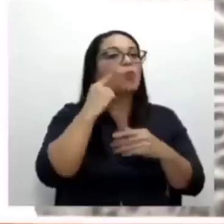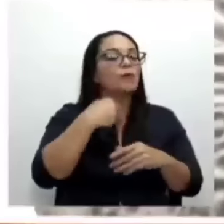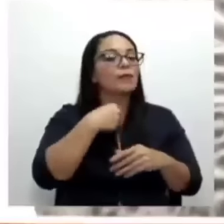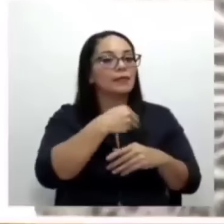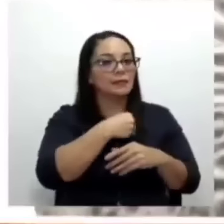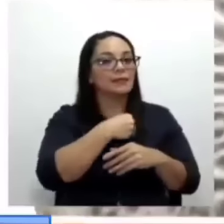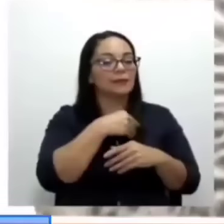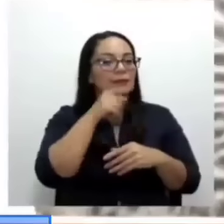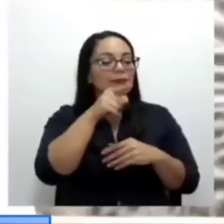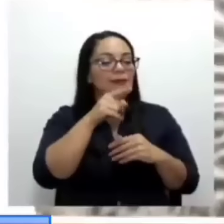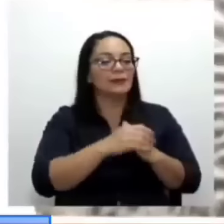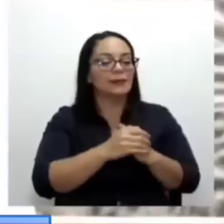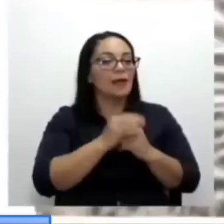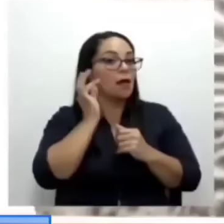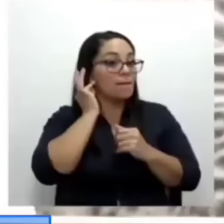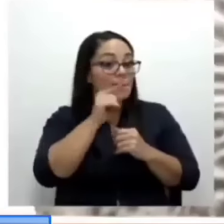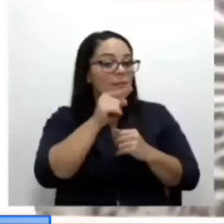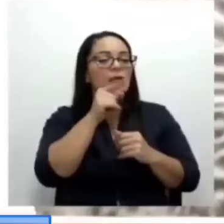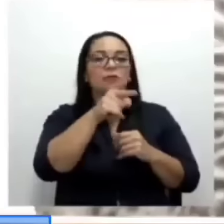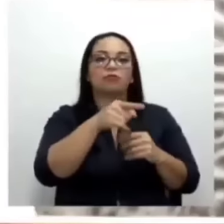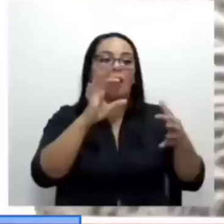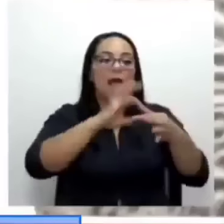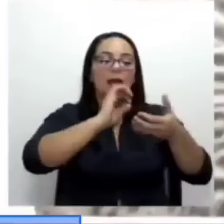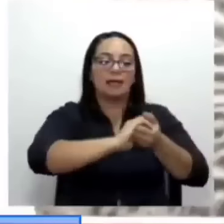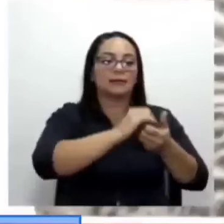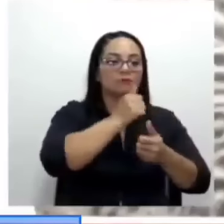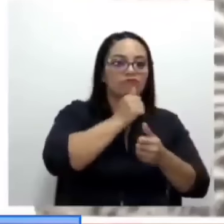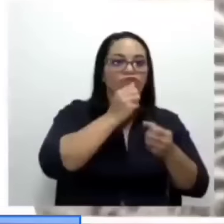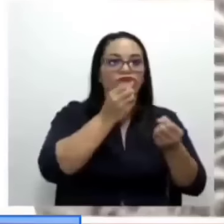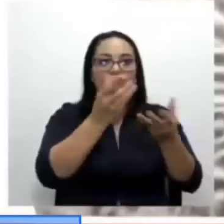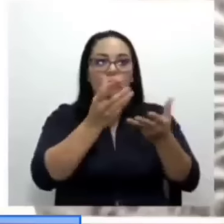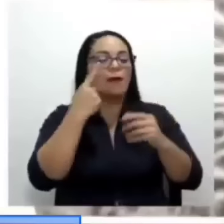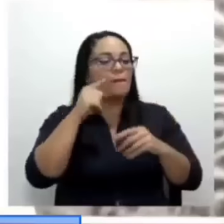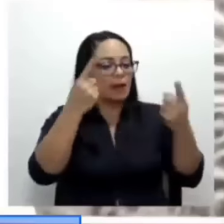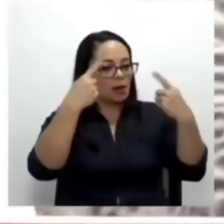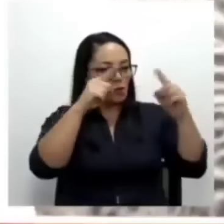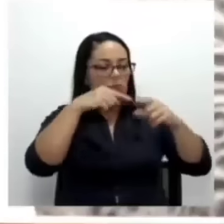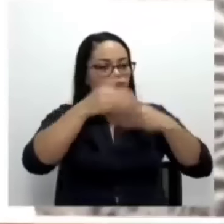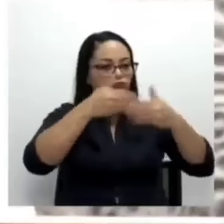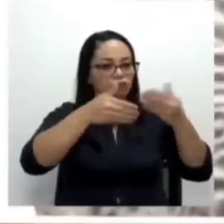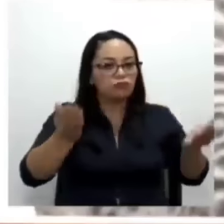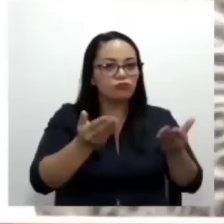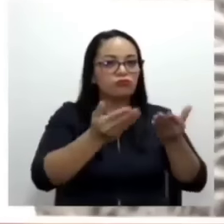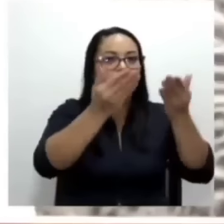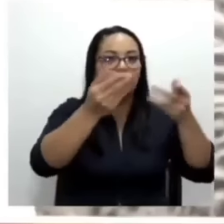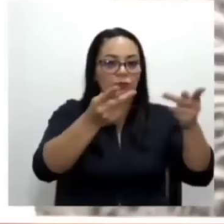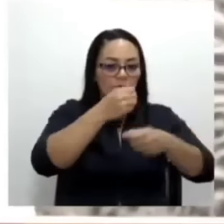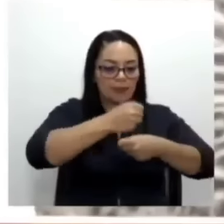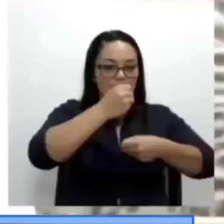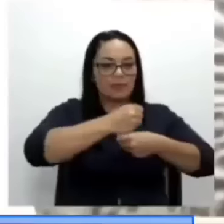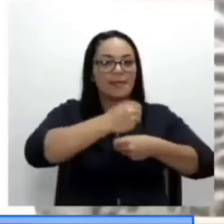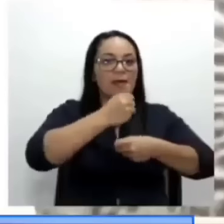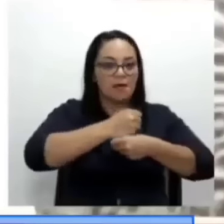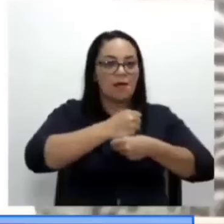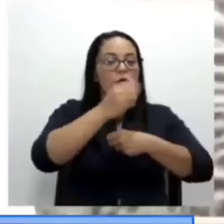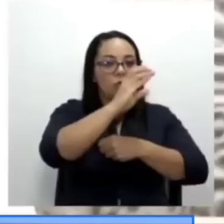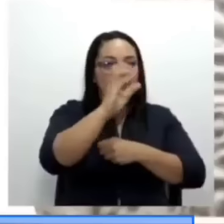Bogantes. Es una alianza público-privada verdadera que va a ayudar a entrenar la fuerza laboral de Costa Rica en preparación para